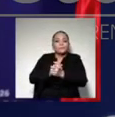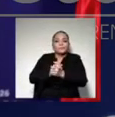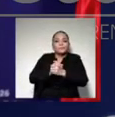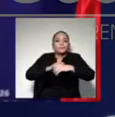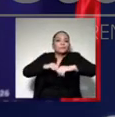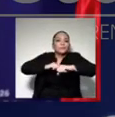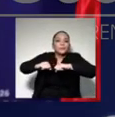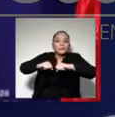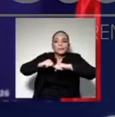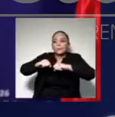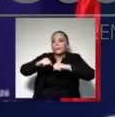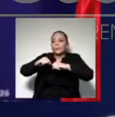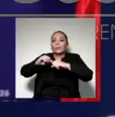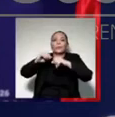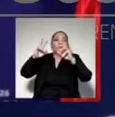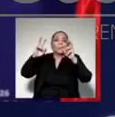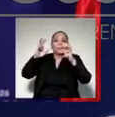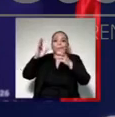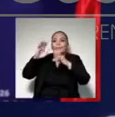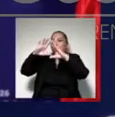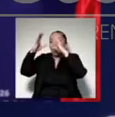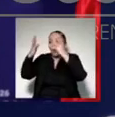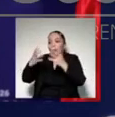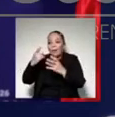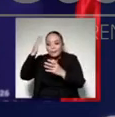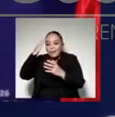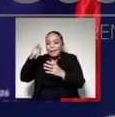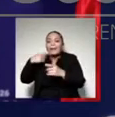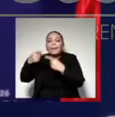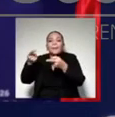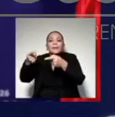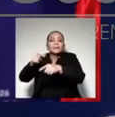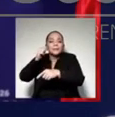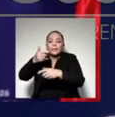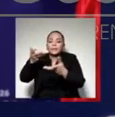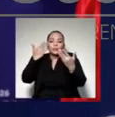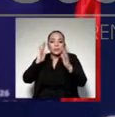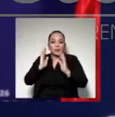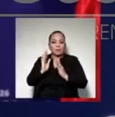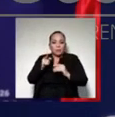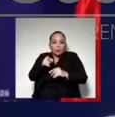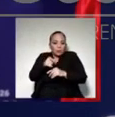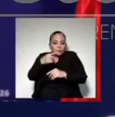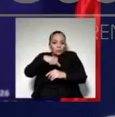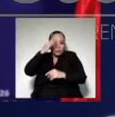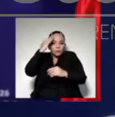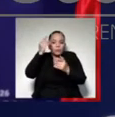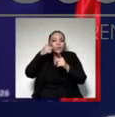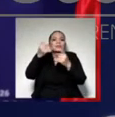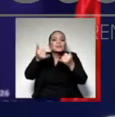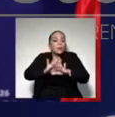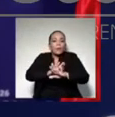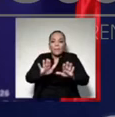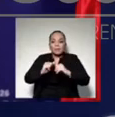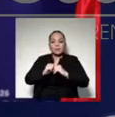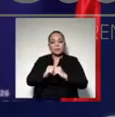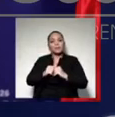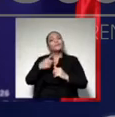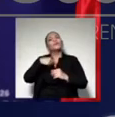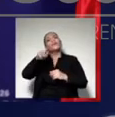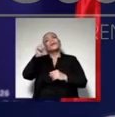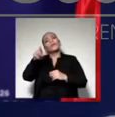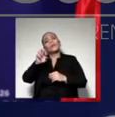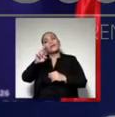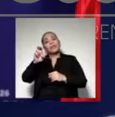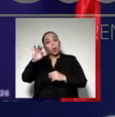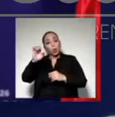este país, yo no tengo una bola de cristal, pero lo que sabemos es esto, y yo le voy a hacer una pregunta retórica. ¿Usted cree que esto